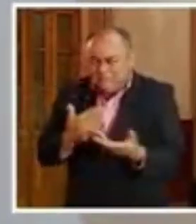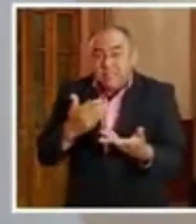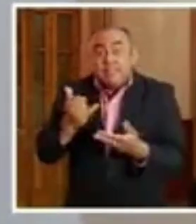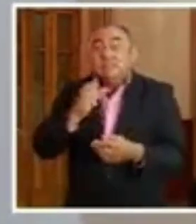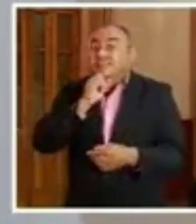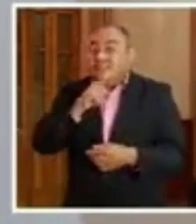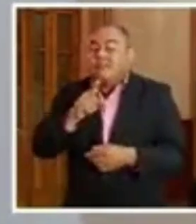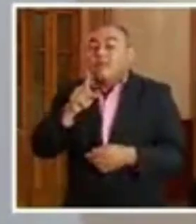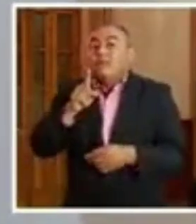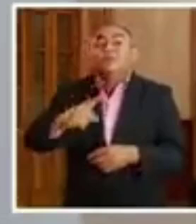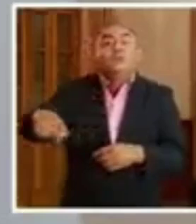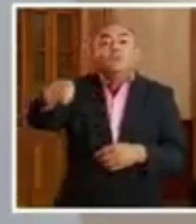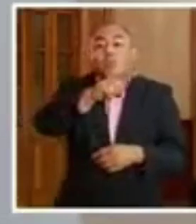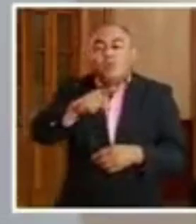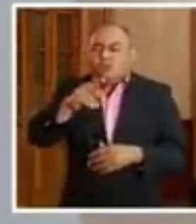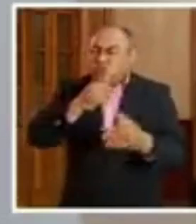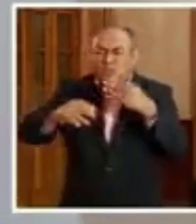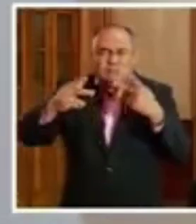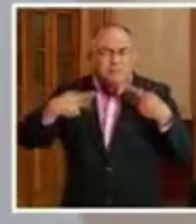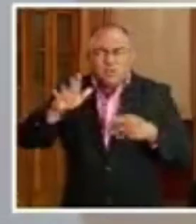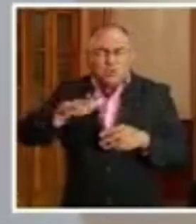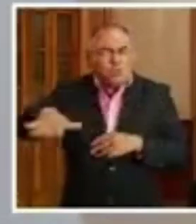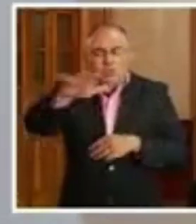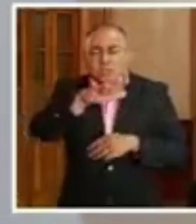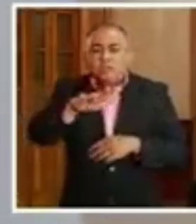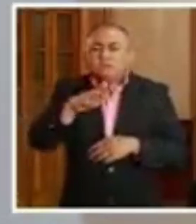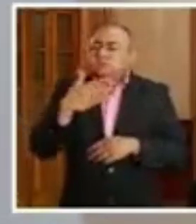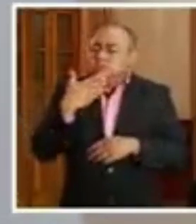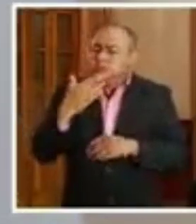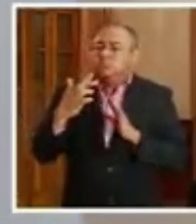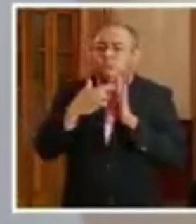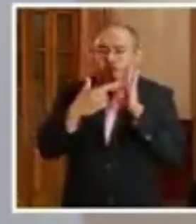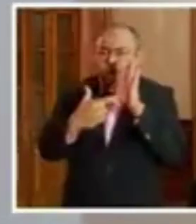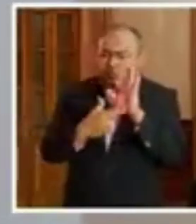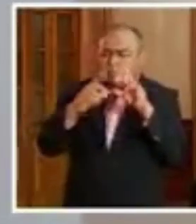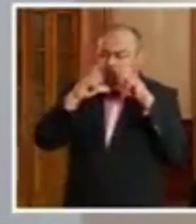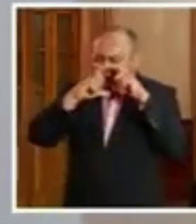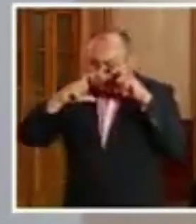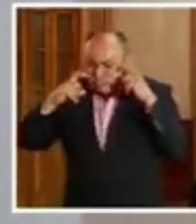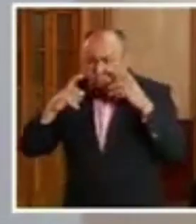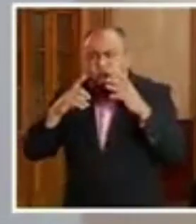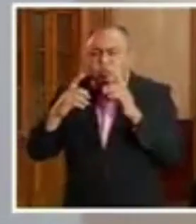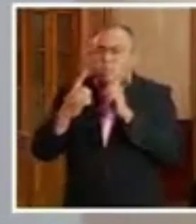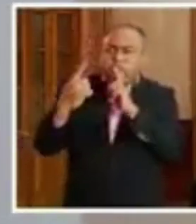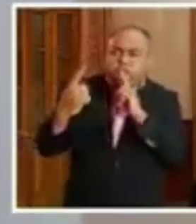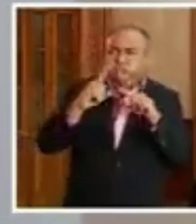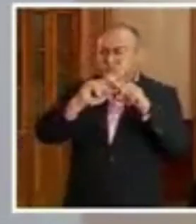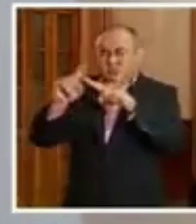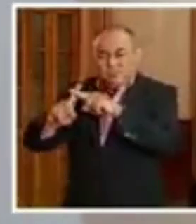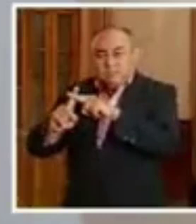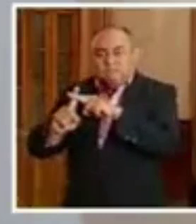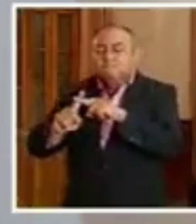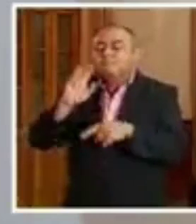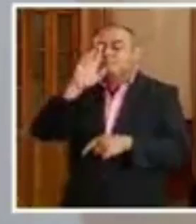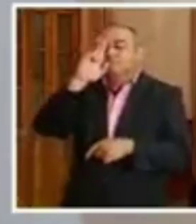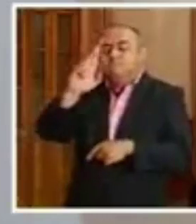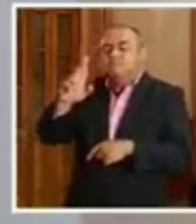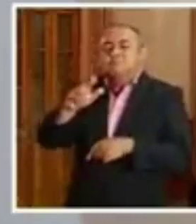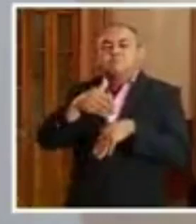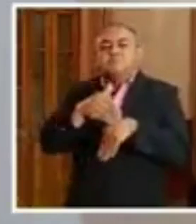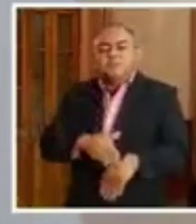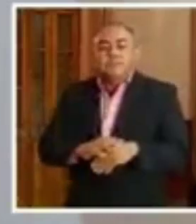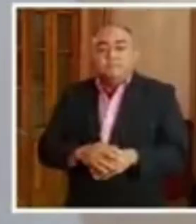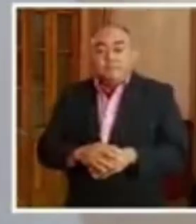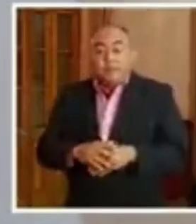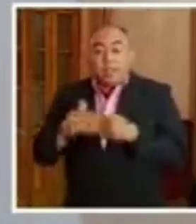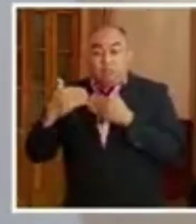todo mundo respetó las medidas de salud, después de 2 años, ahora será